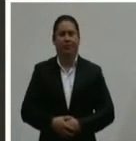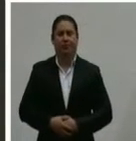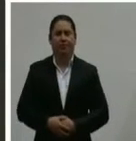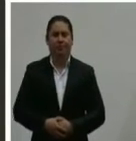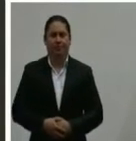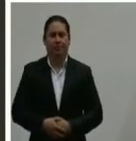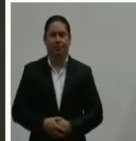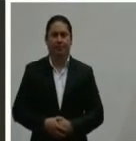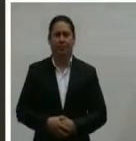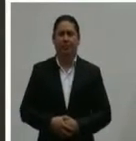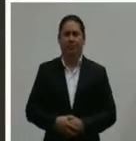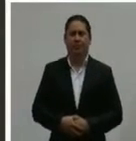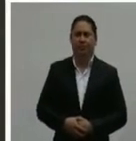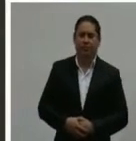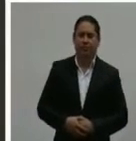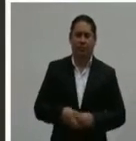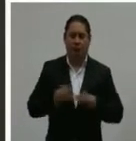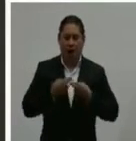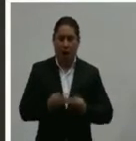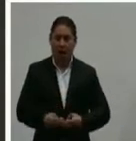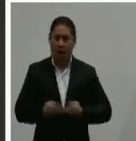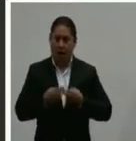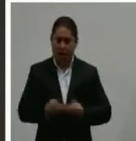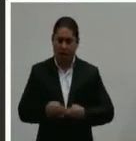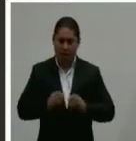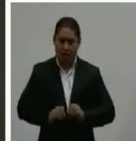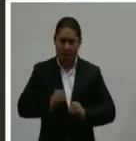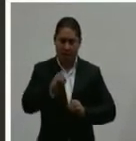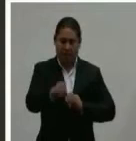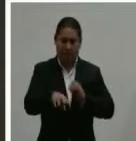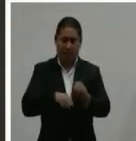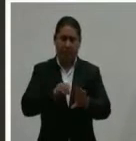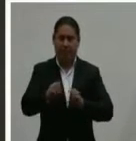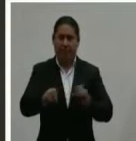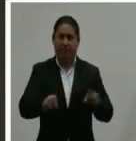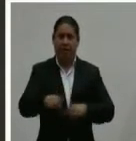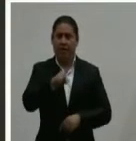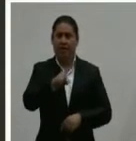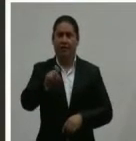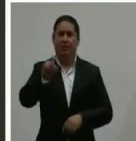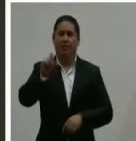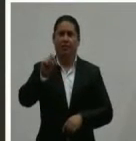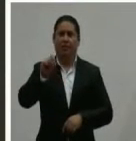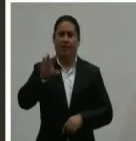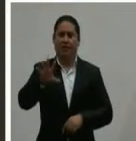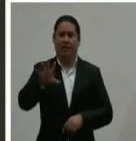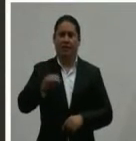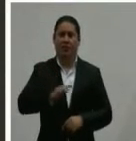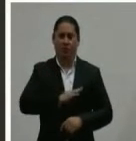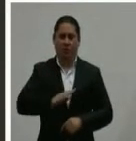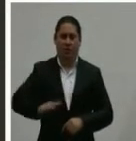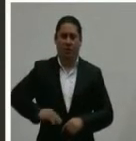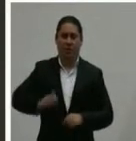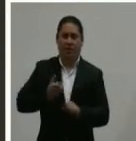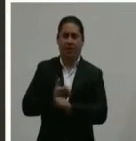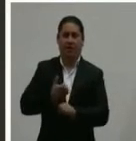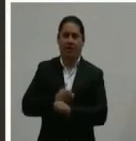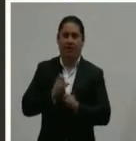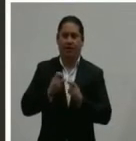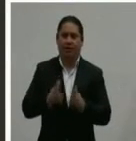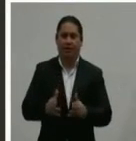financieros, y los recursos transferidos a los 125 municipios del Estado de